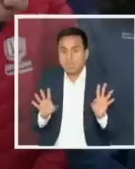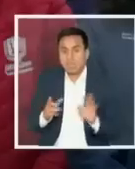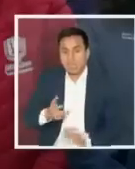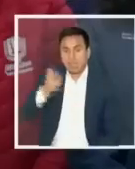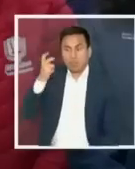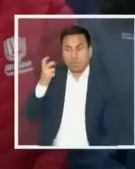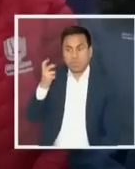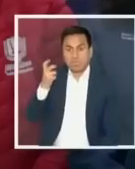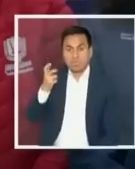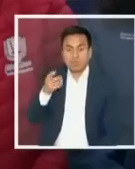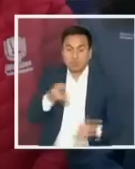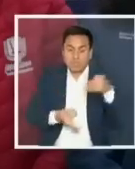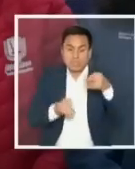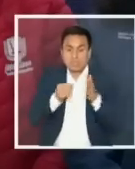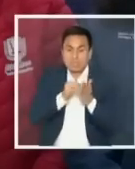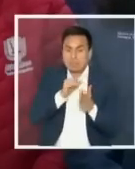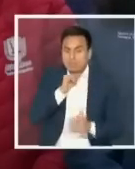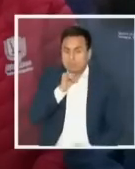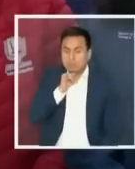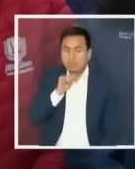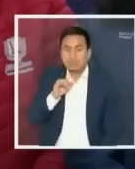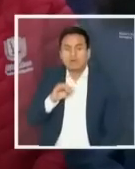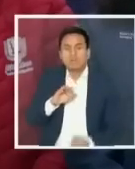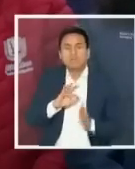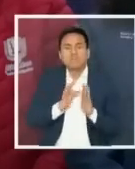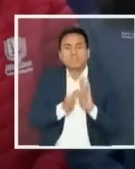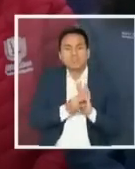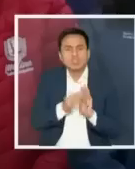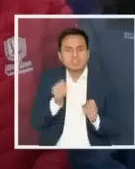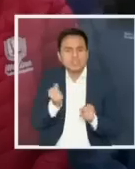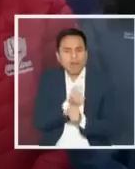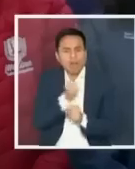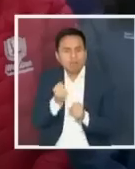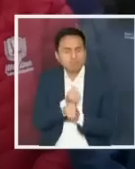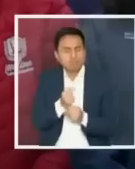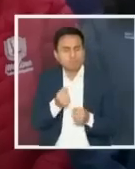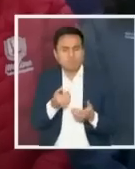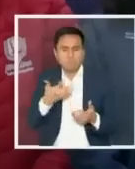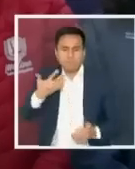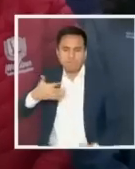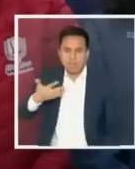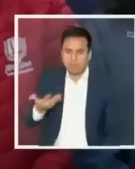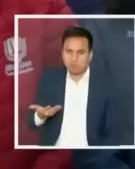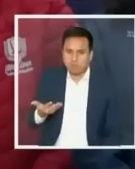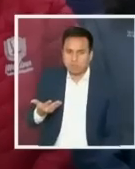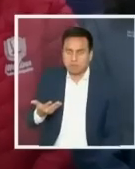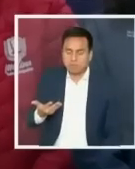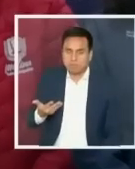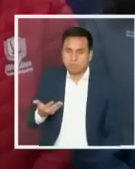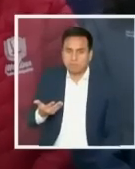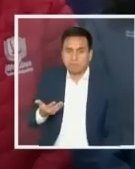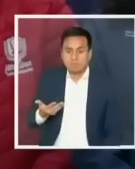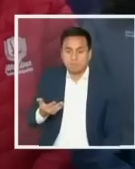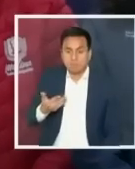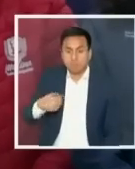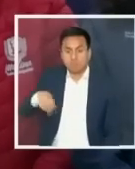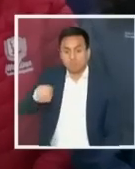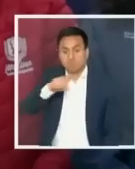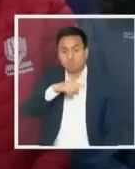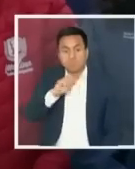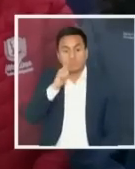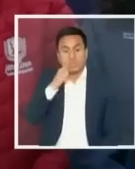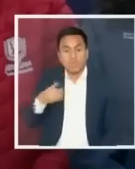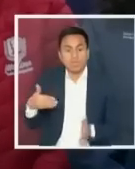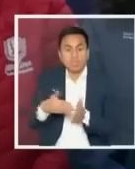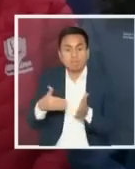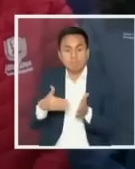dice Francesco, todo funcionario público está obligado ante hechos que podrían revestir delito, denunciarlo. Si no lo hizo,